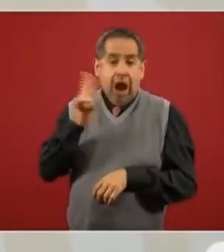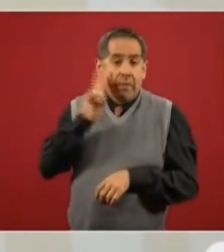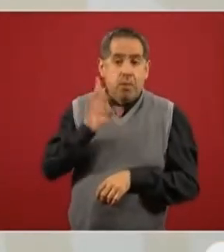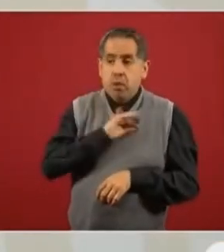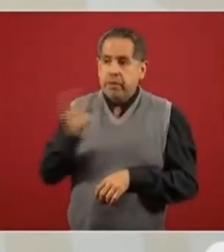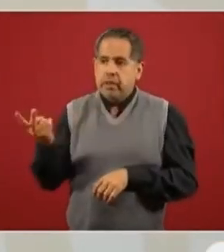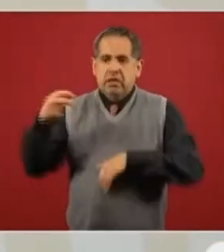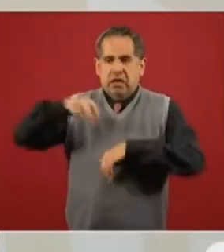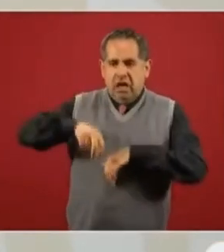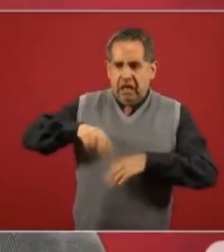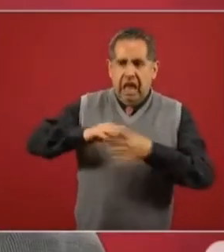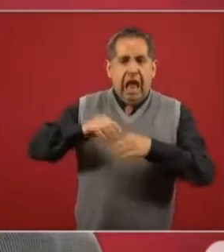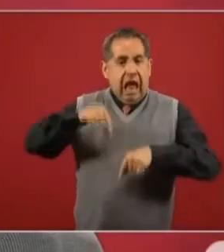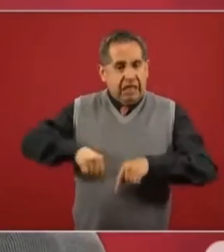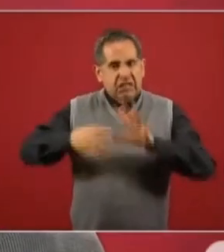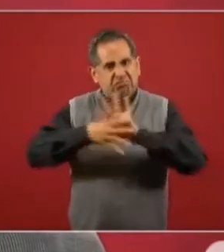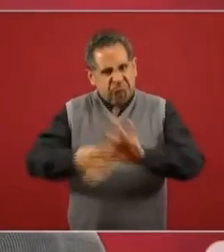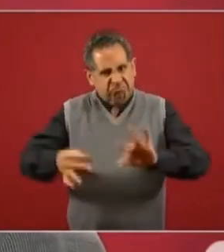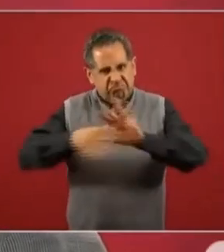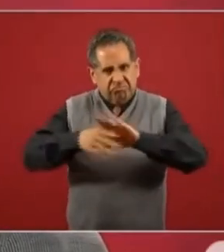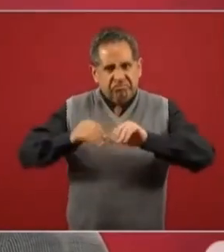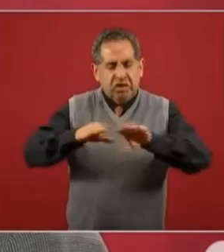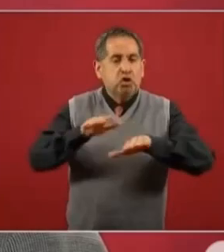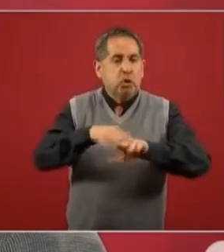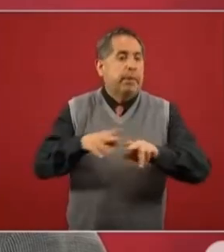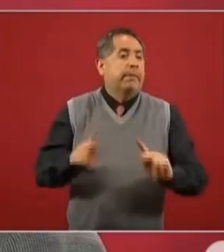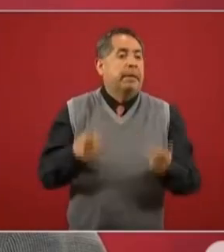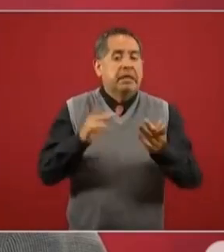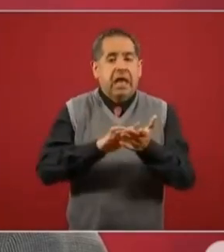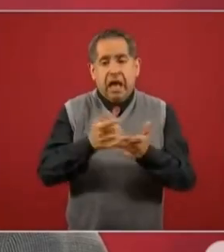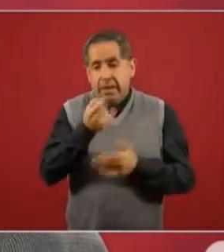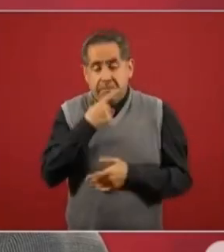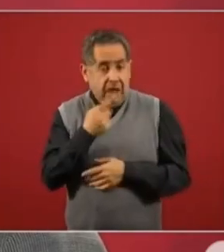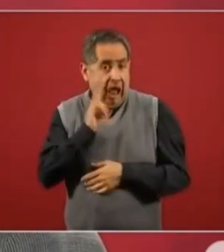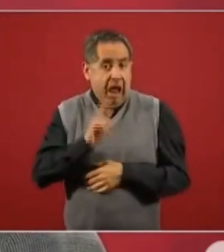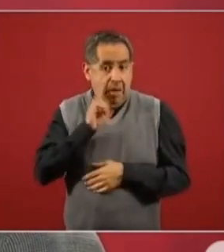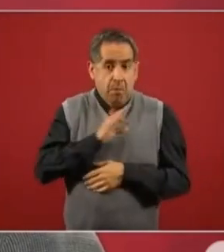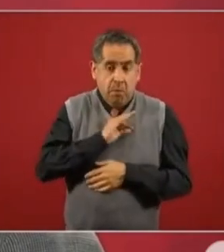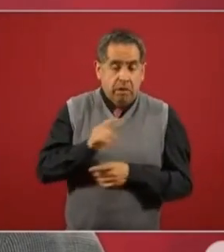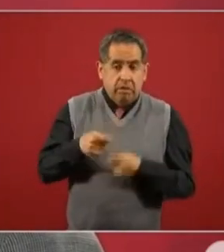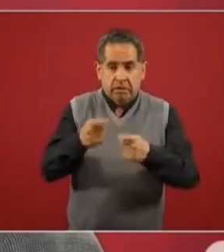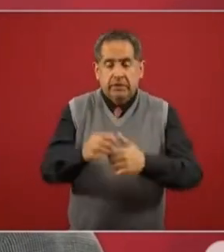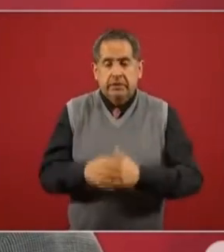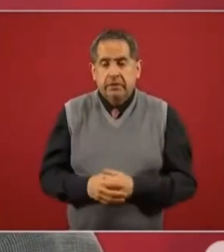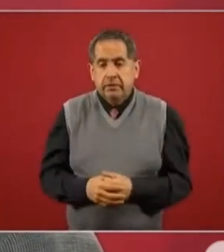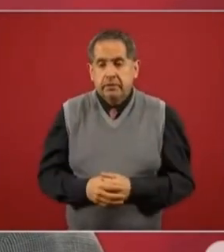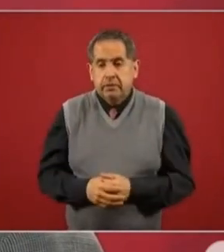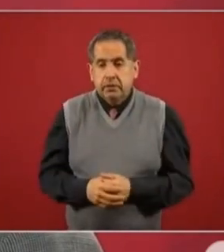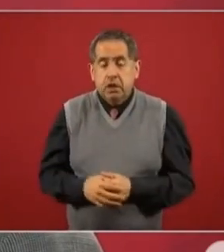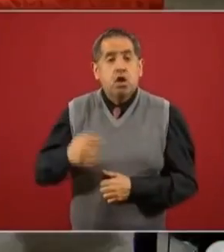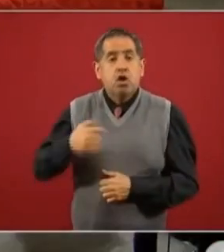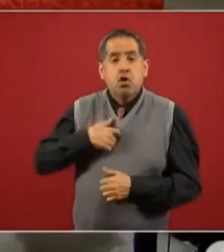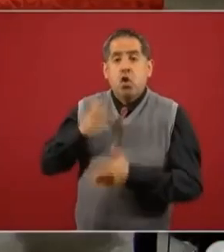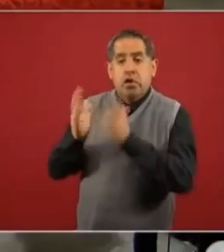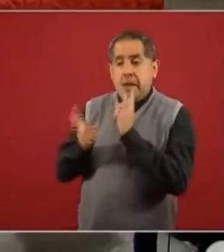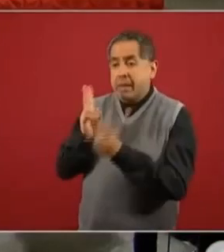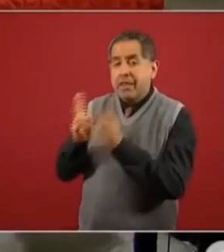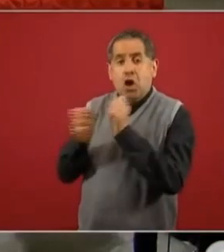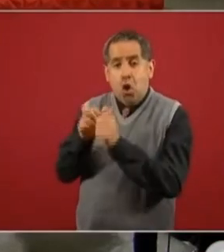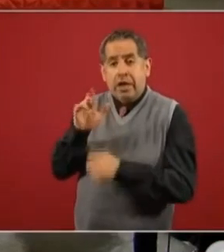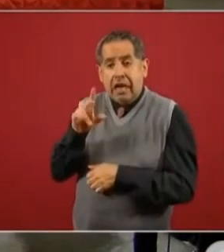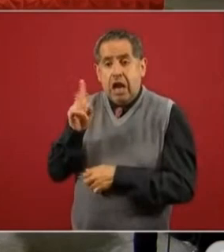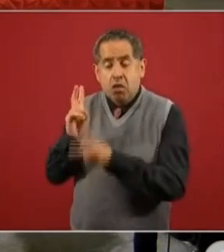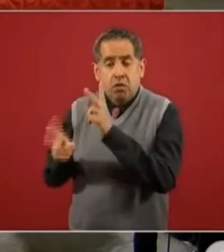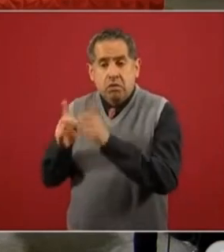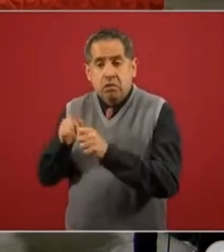él trajera aquí el quién es quién también en la venta de productos para la salud. El problema es que yo ya platiqué con Ricardo.